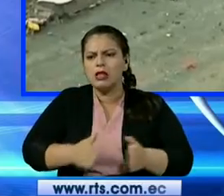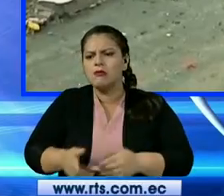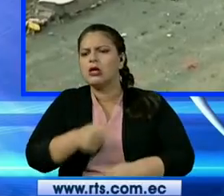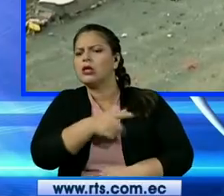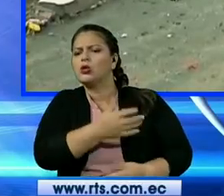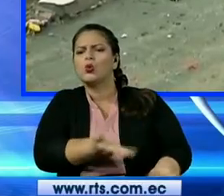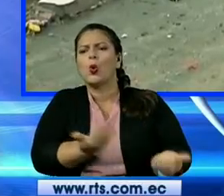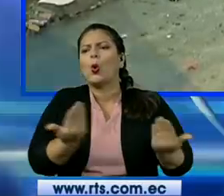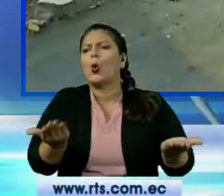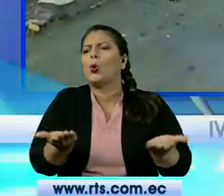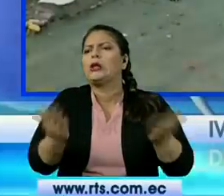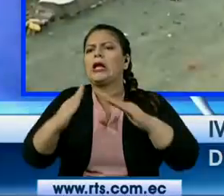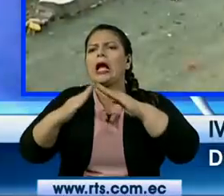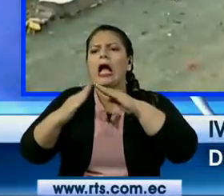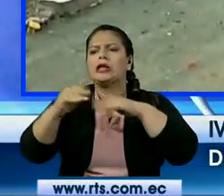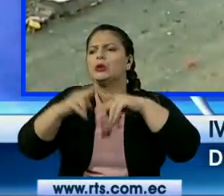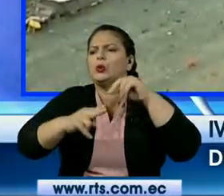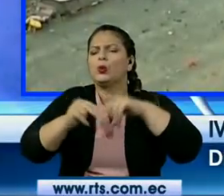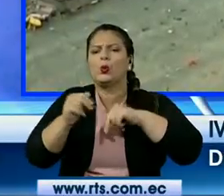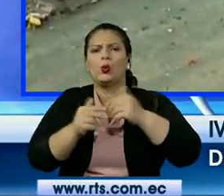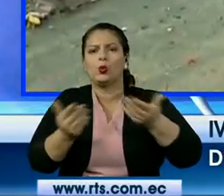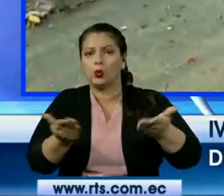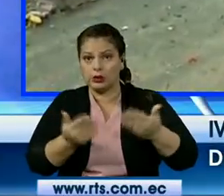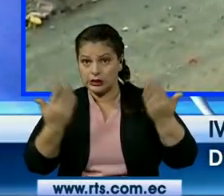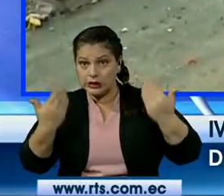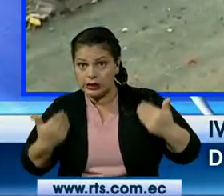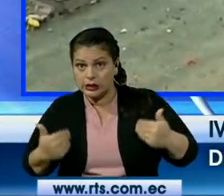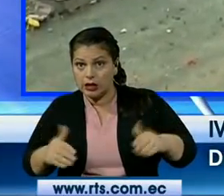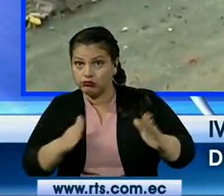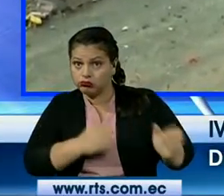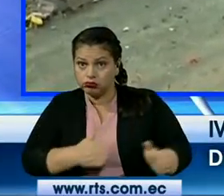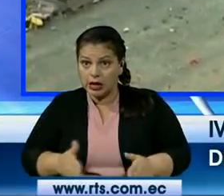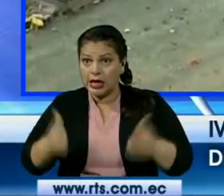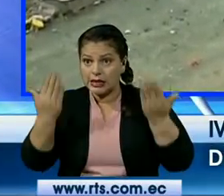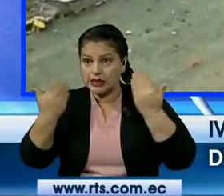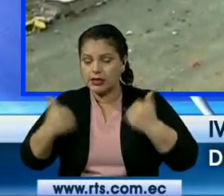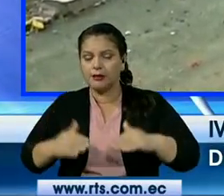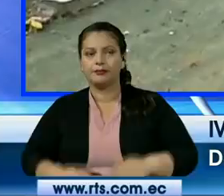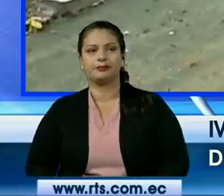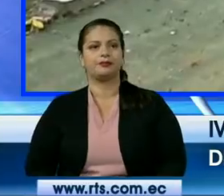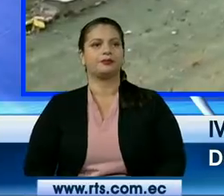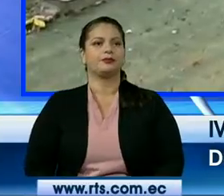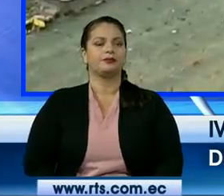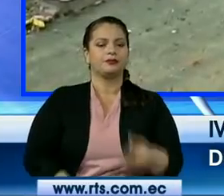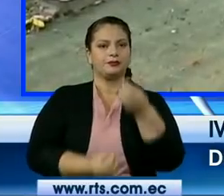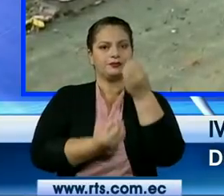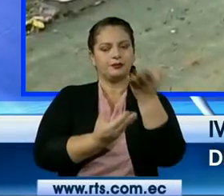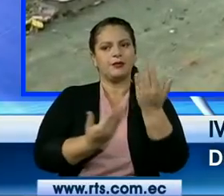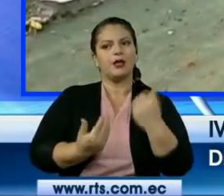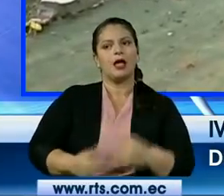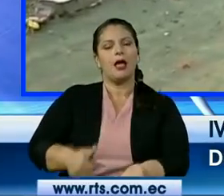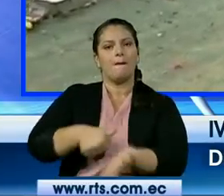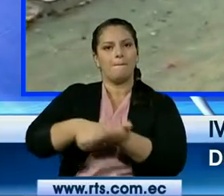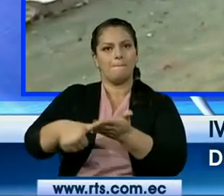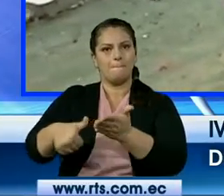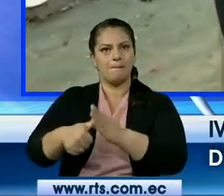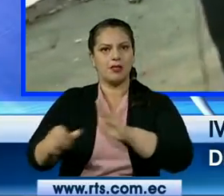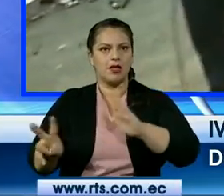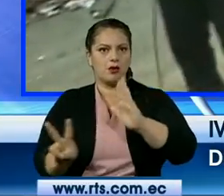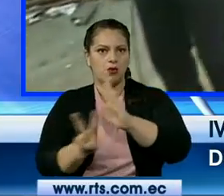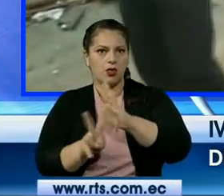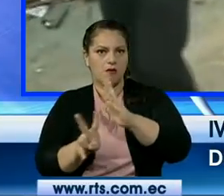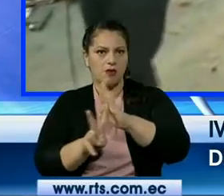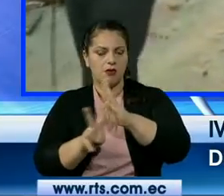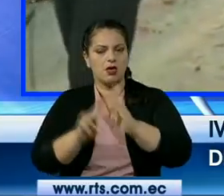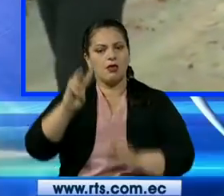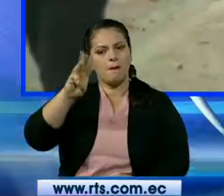con autoridades de lo que es representantes, voceros del Ministerio de Vivienda y también personas